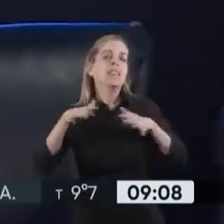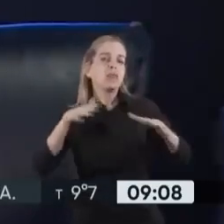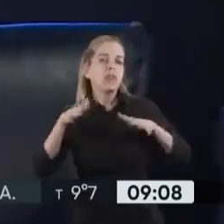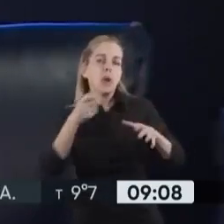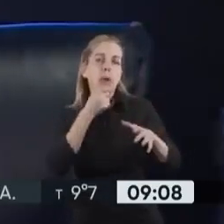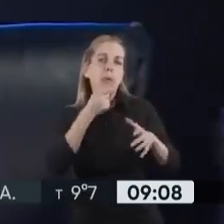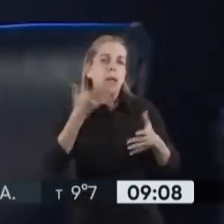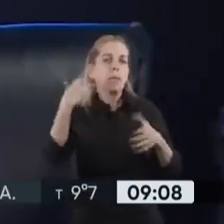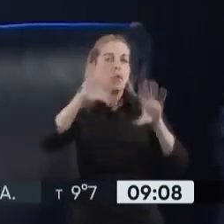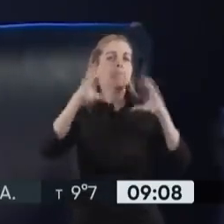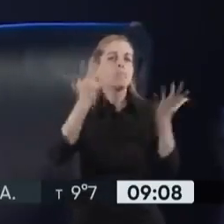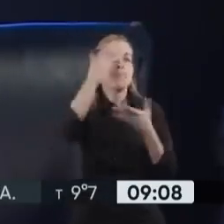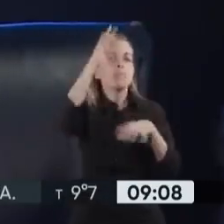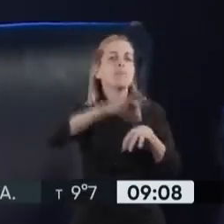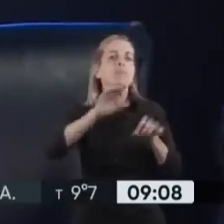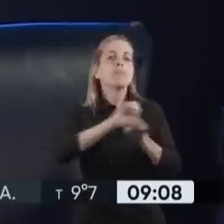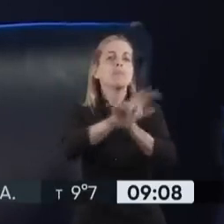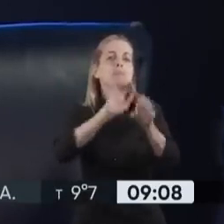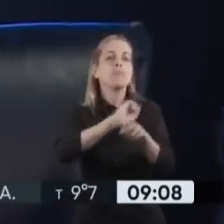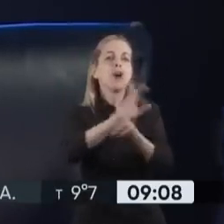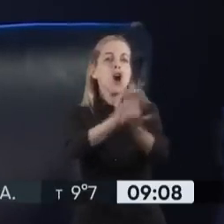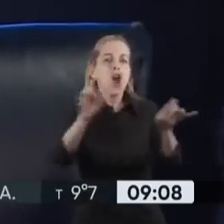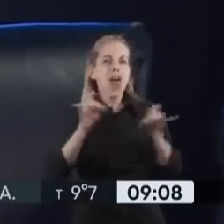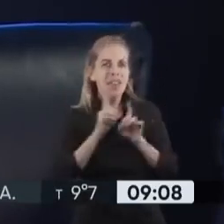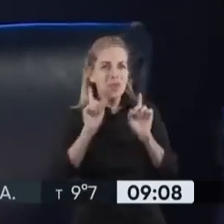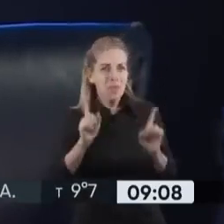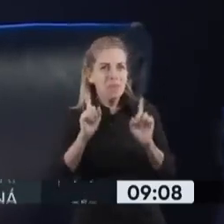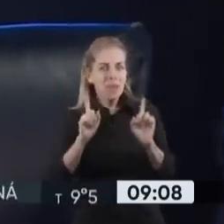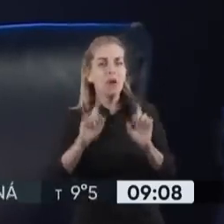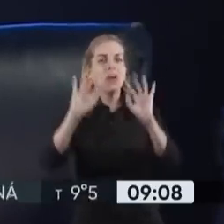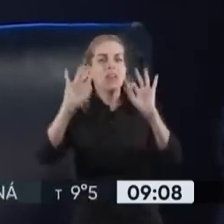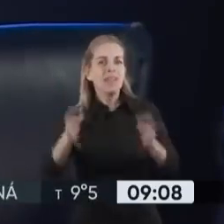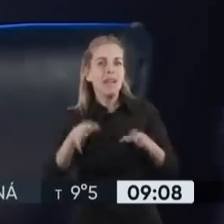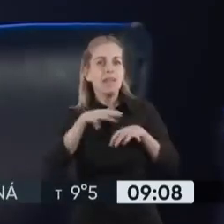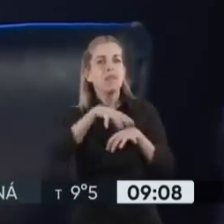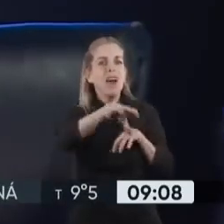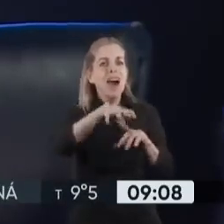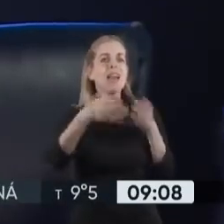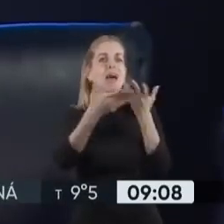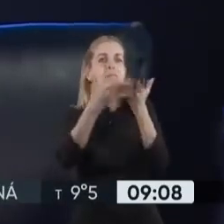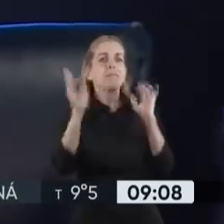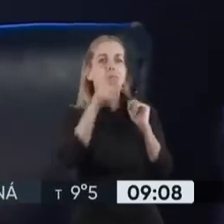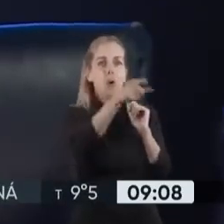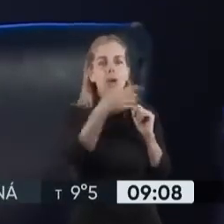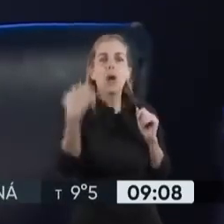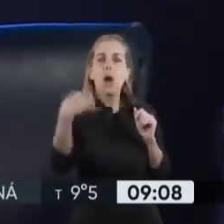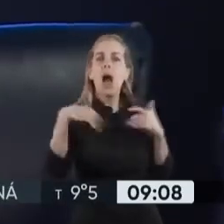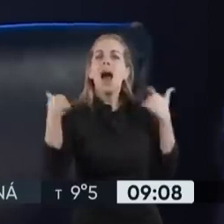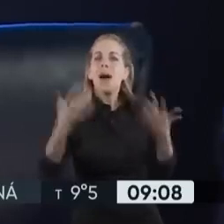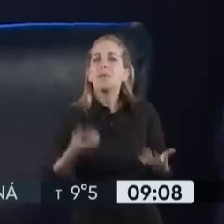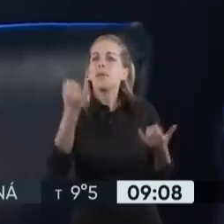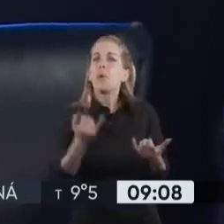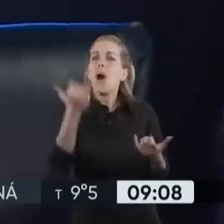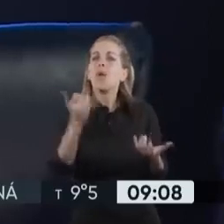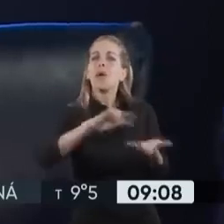pandemia entendemos también que el sector público tiene que utilizar los déficit como instrumento